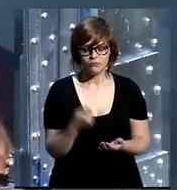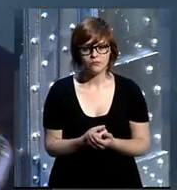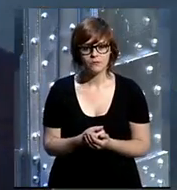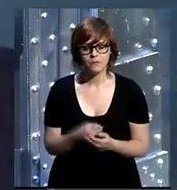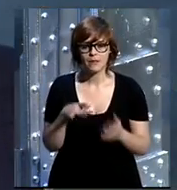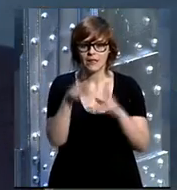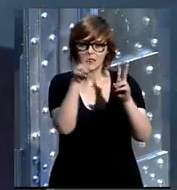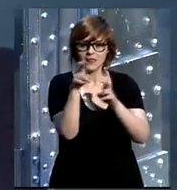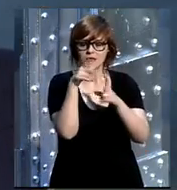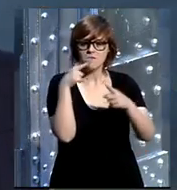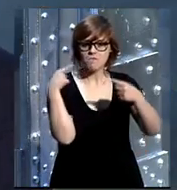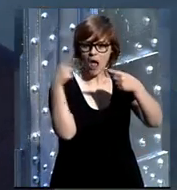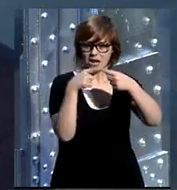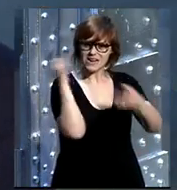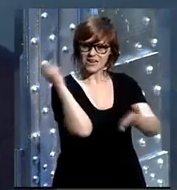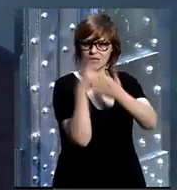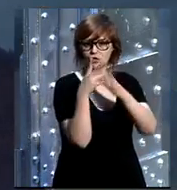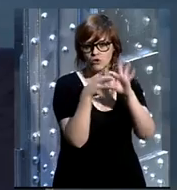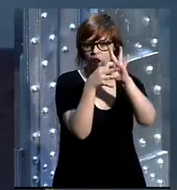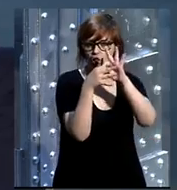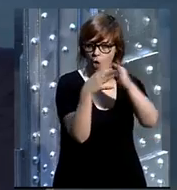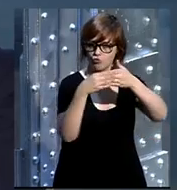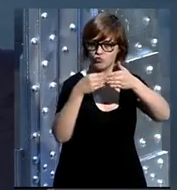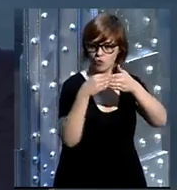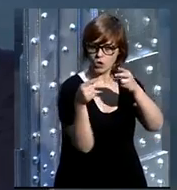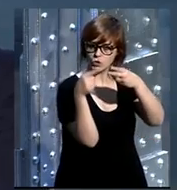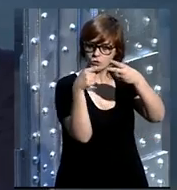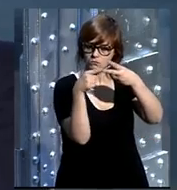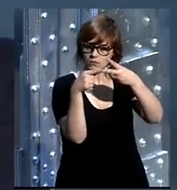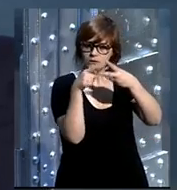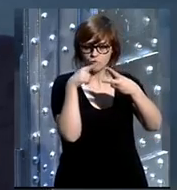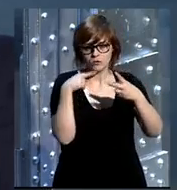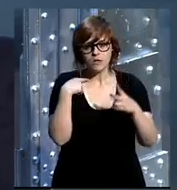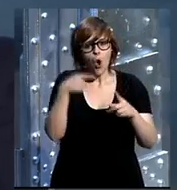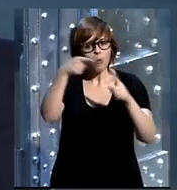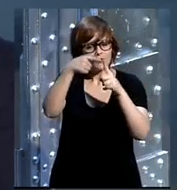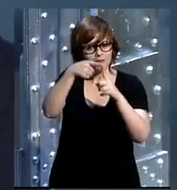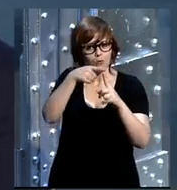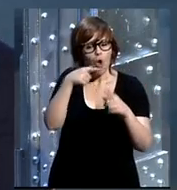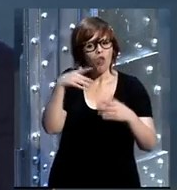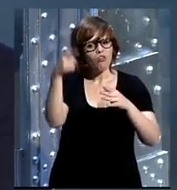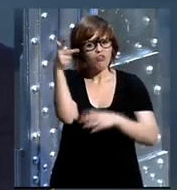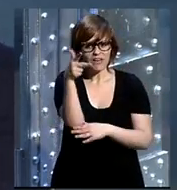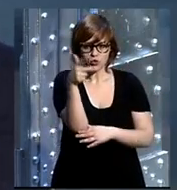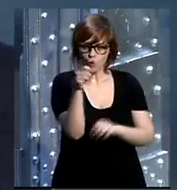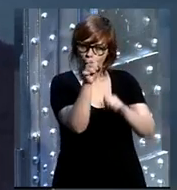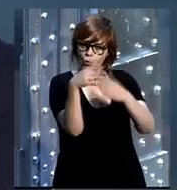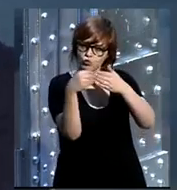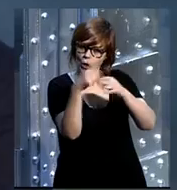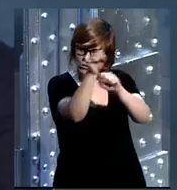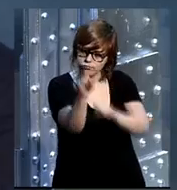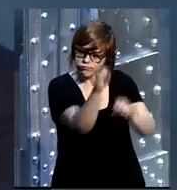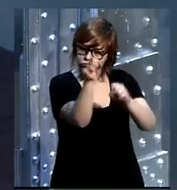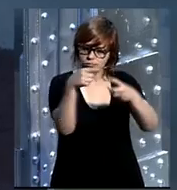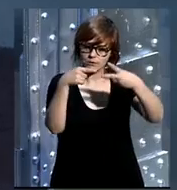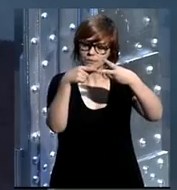de los usuarios y la necesidad, por un lado, de proteger los derechos de los usuarios y, por otro lado, permitir que las empresas,